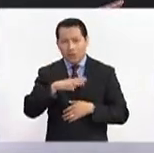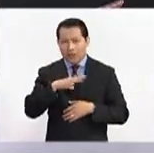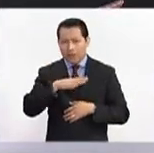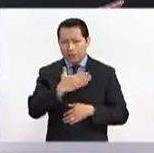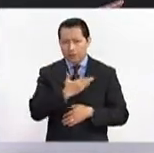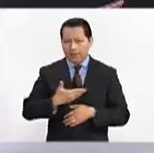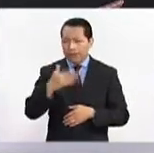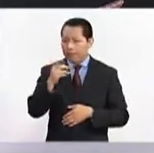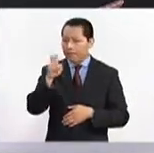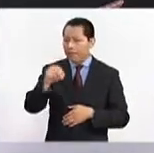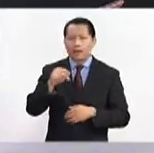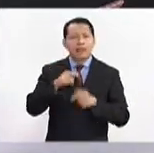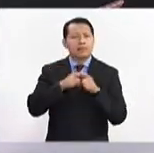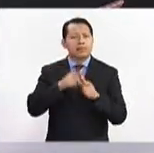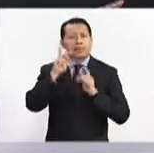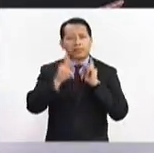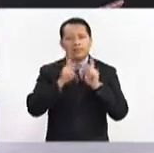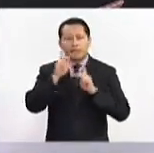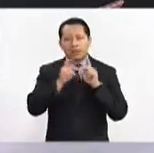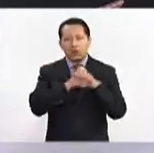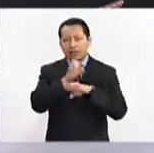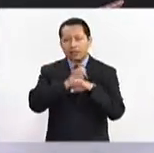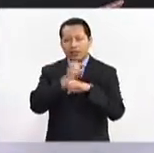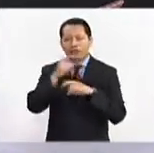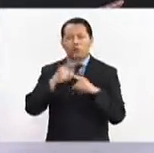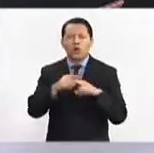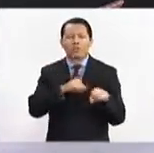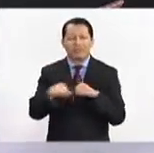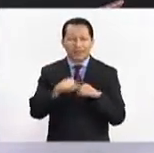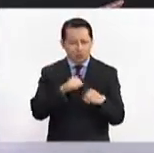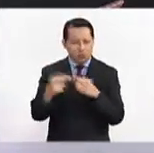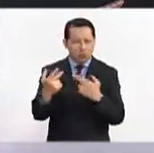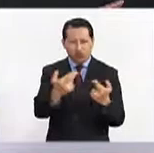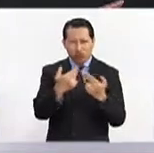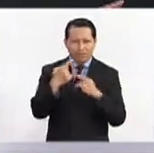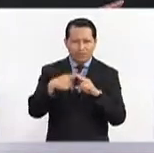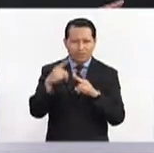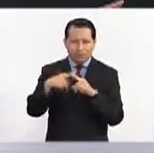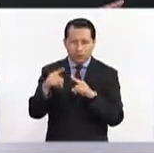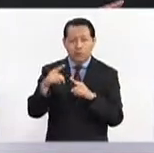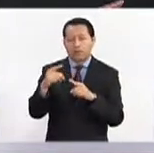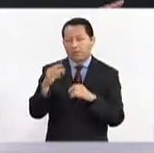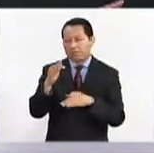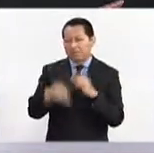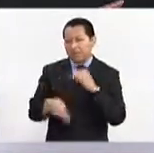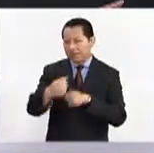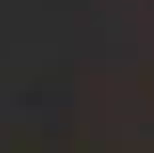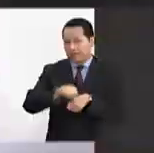Peña Nieto continúa visitando los estados afectados por los sismos. Este fin de semana estuvo en Guerrero.